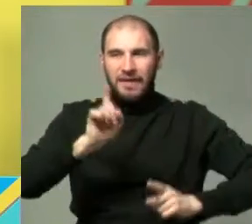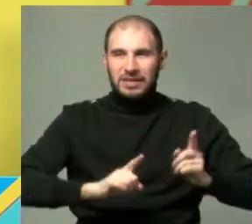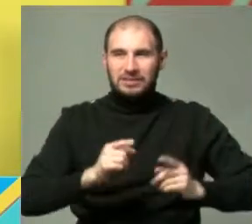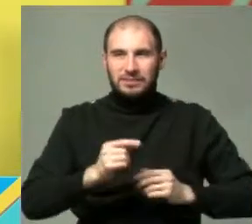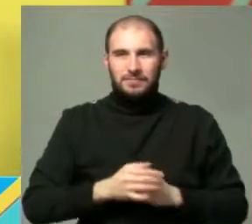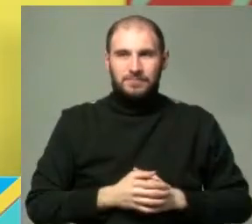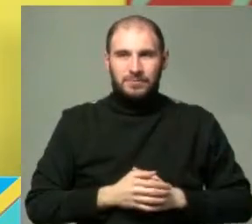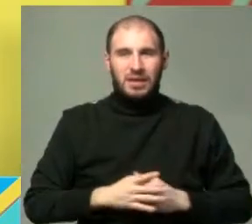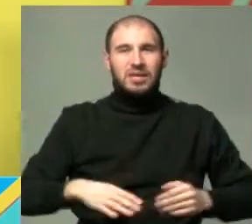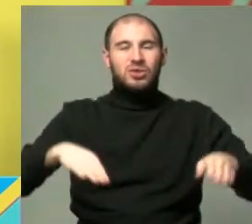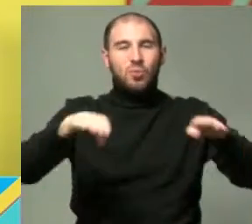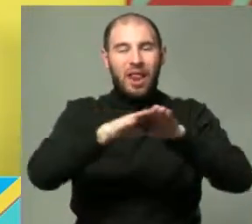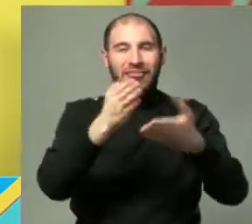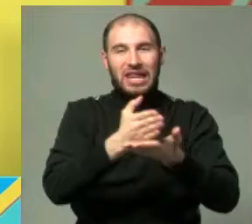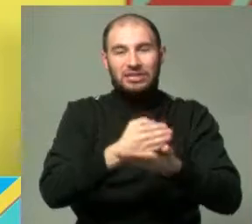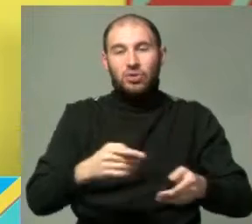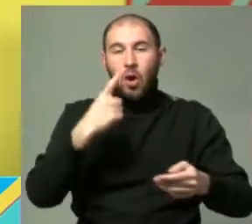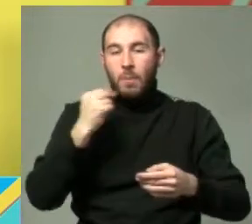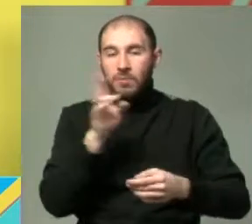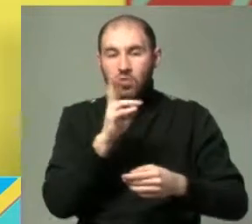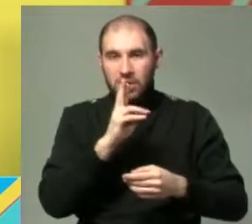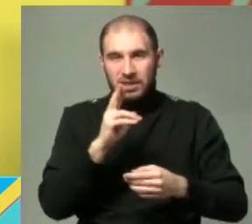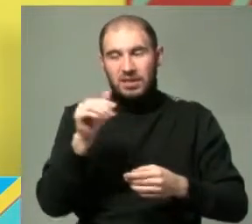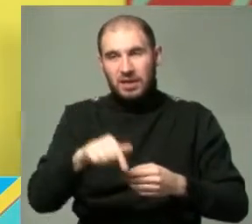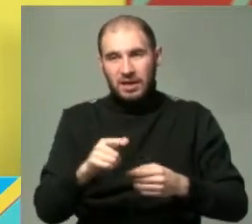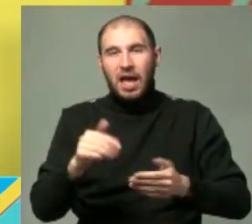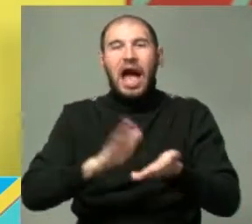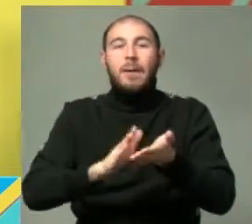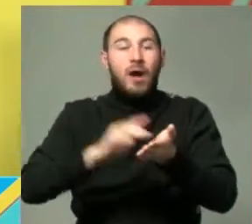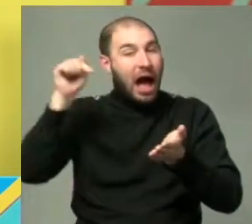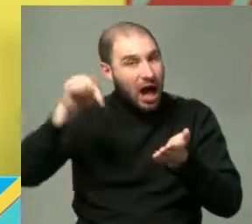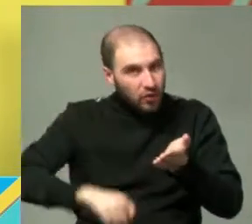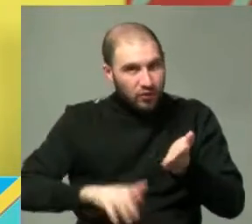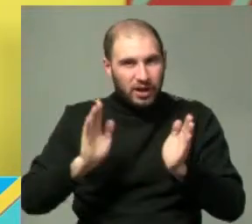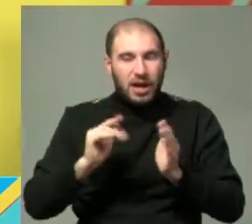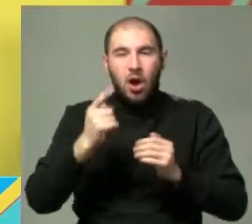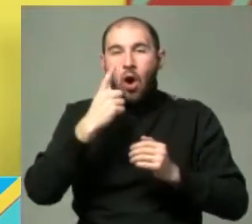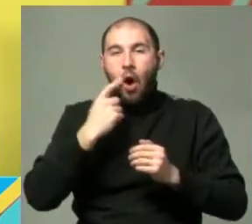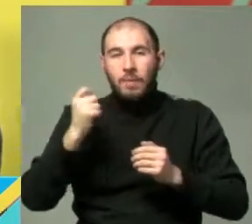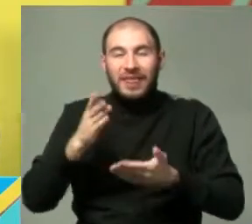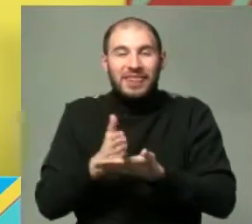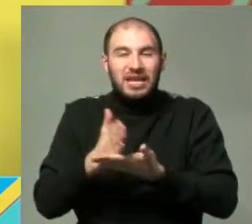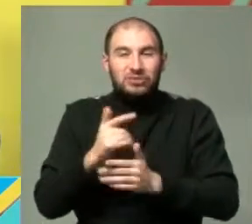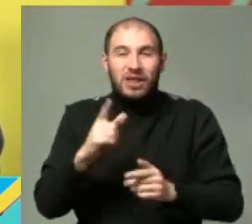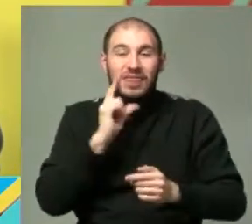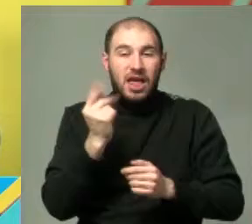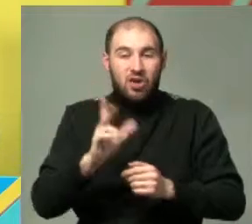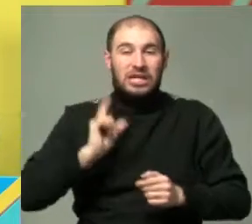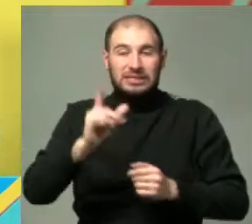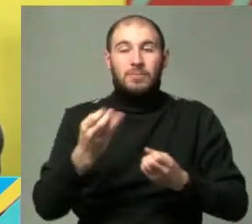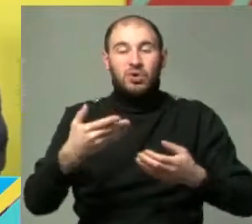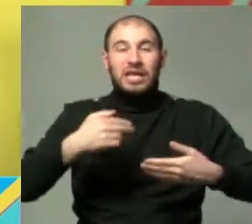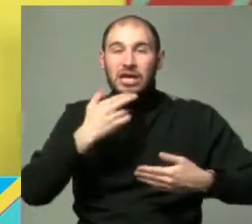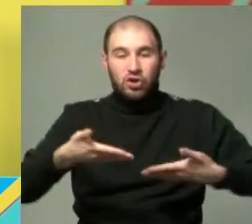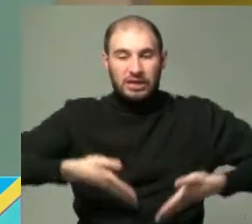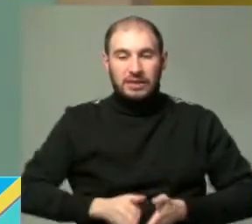la misma equiparación de derechos del hombre, en este caso concreto, donde el hombre no tiene derechos, tiene 2 días de licencia por nacimiento